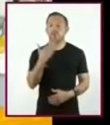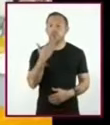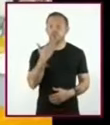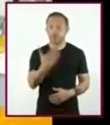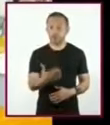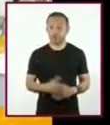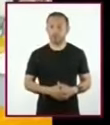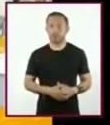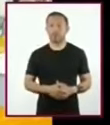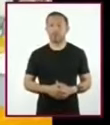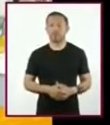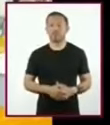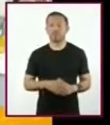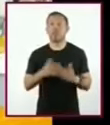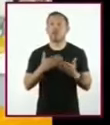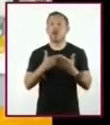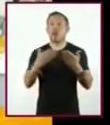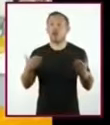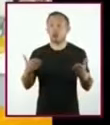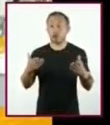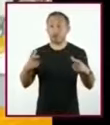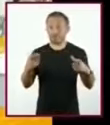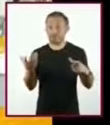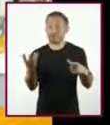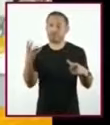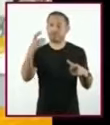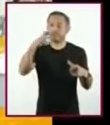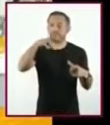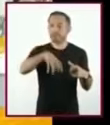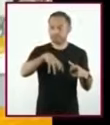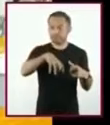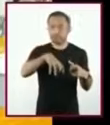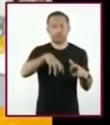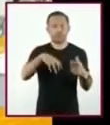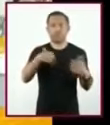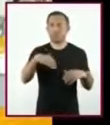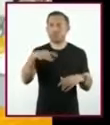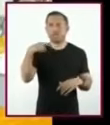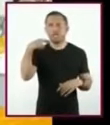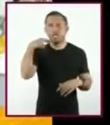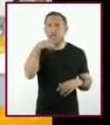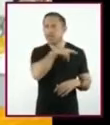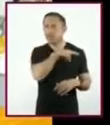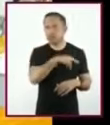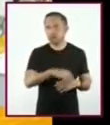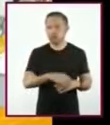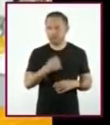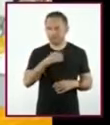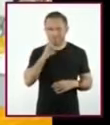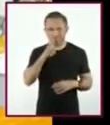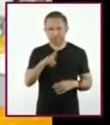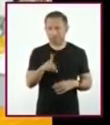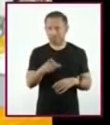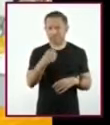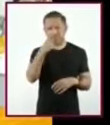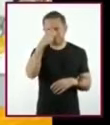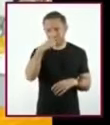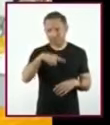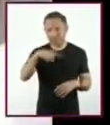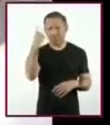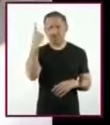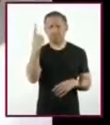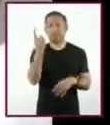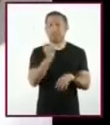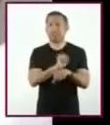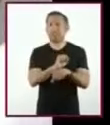Y ahora montar nuestro plato. Y se monta rapidísimo esto. Mira qué simple, qué